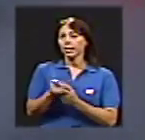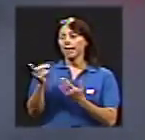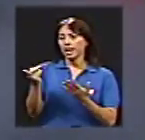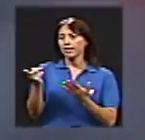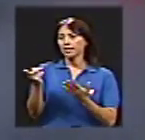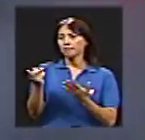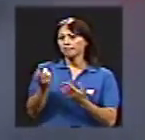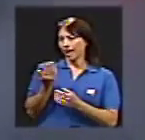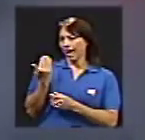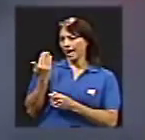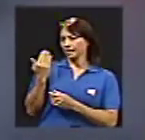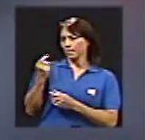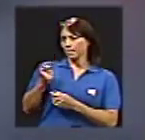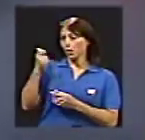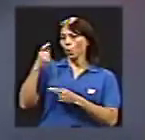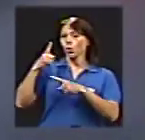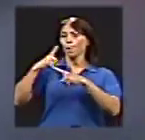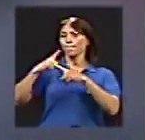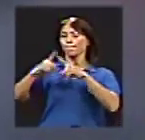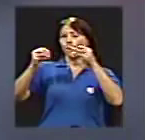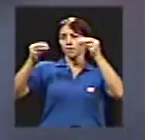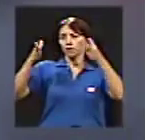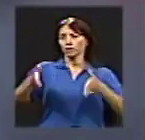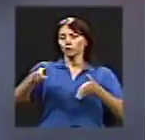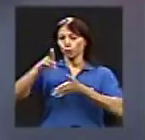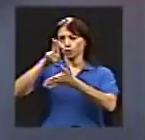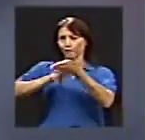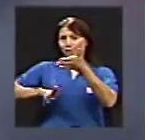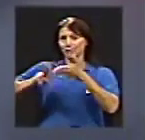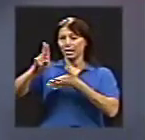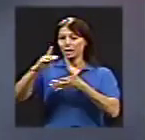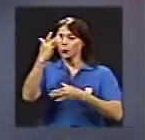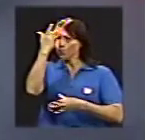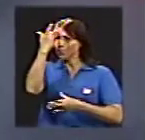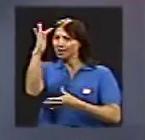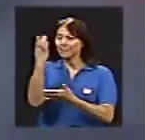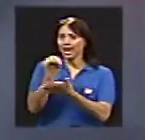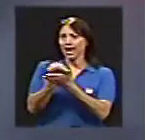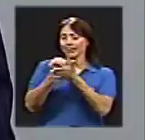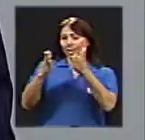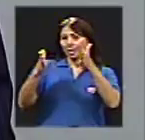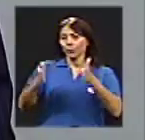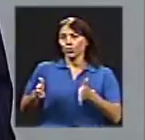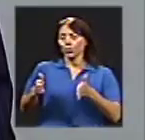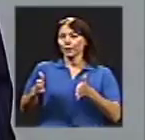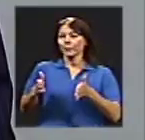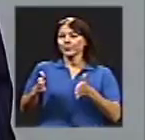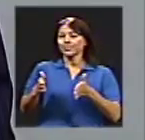él hace poco es profesor universitario, el brillante economista